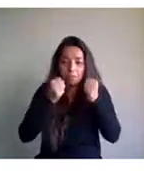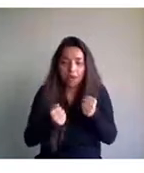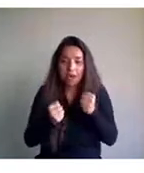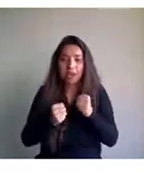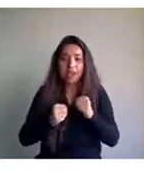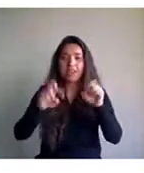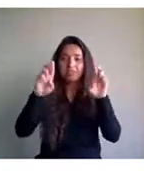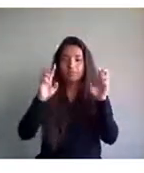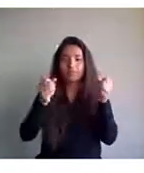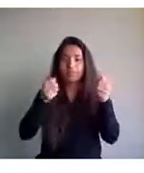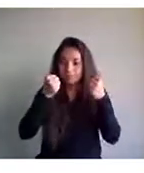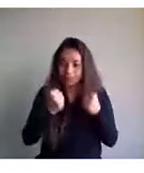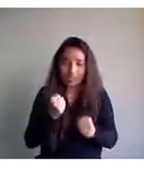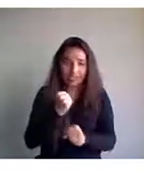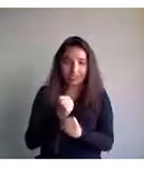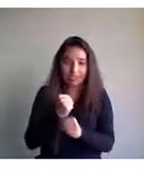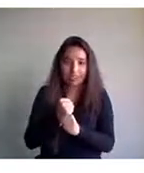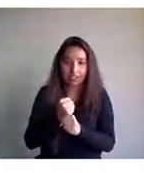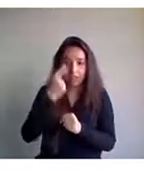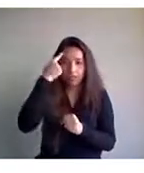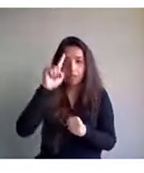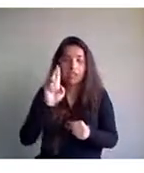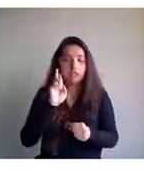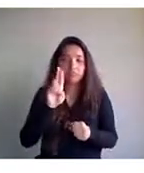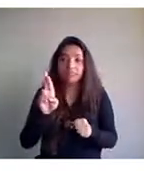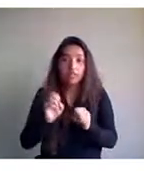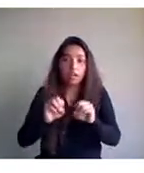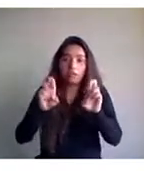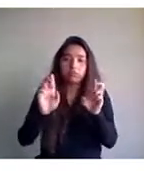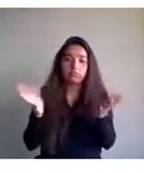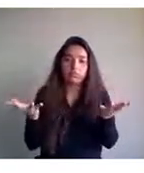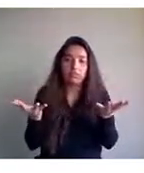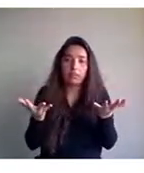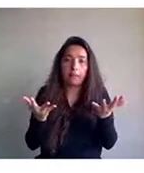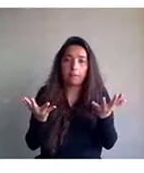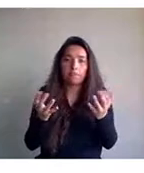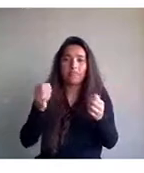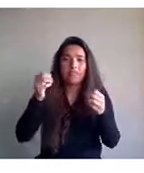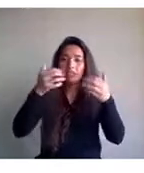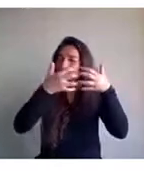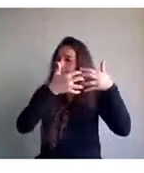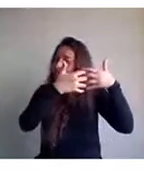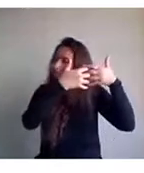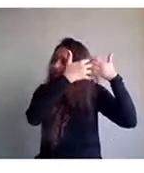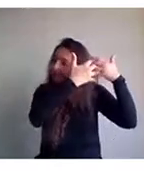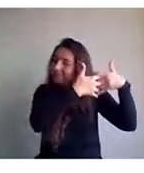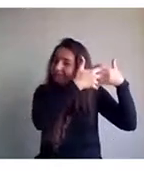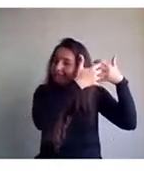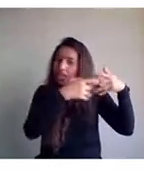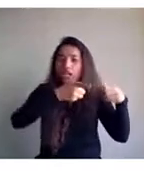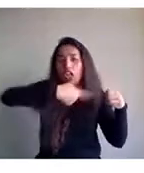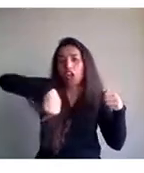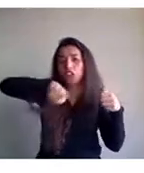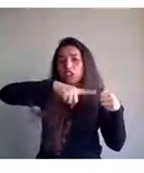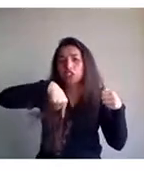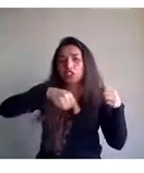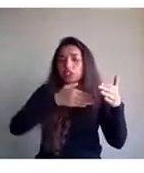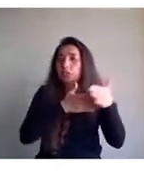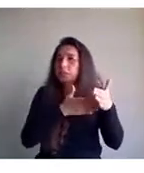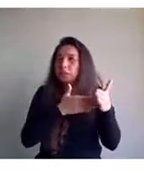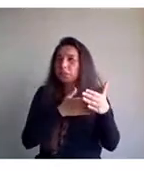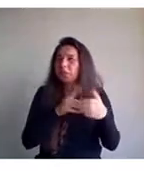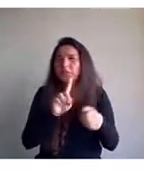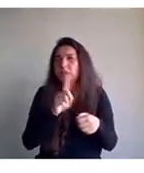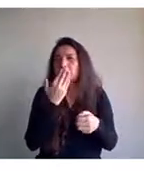esta es una de las grandes falencias que tienen nuestras sociedades esas barreras mentales que definitivamente hay que romper para que las cosas